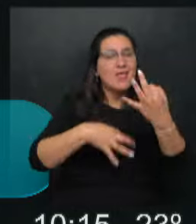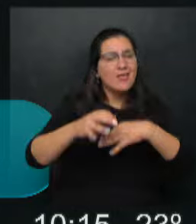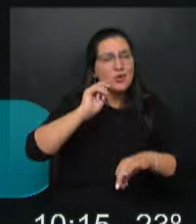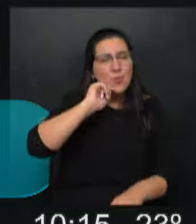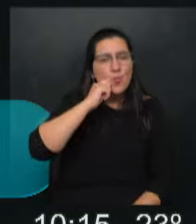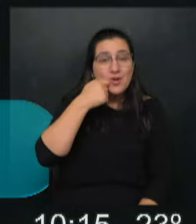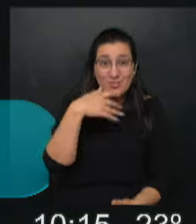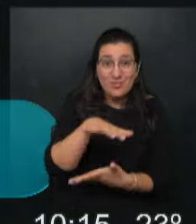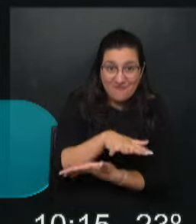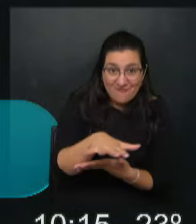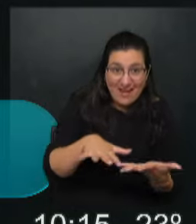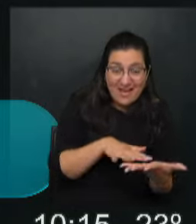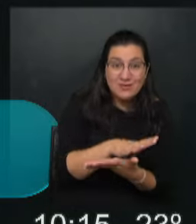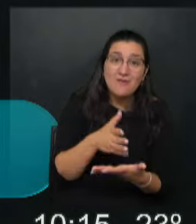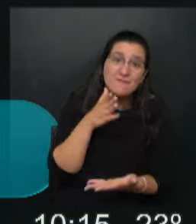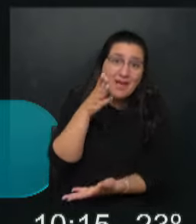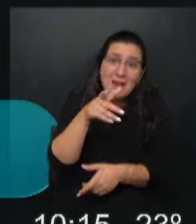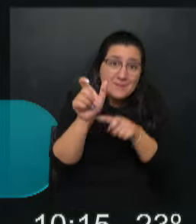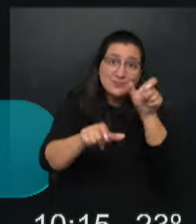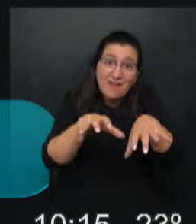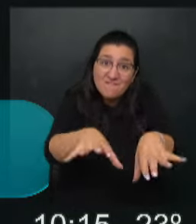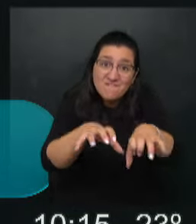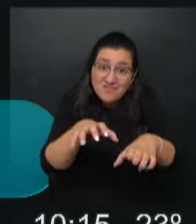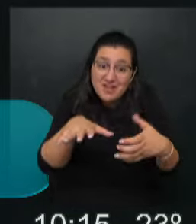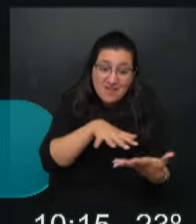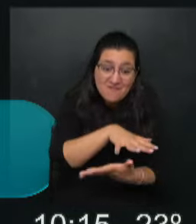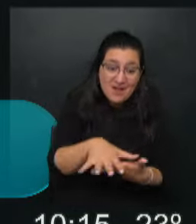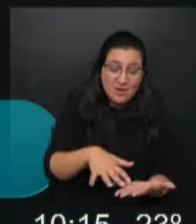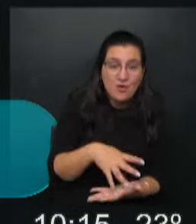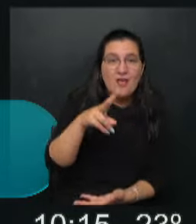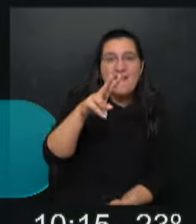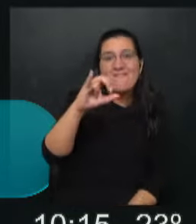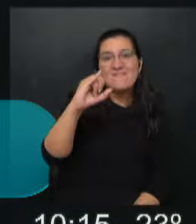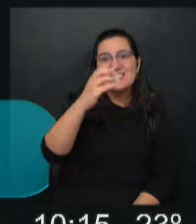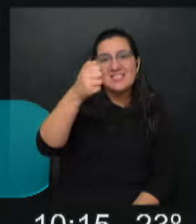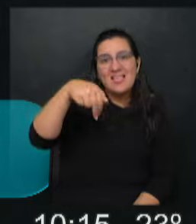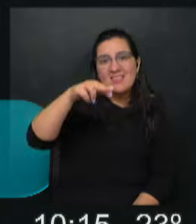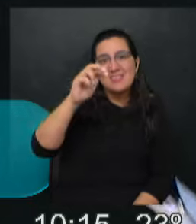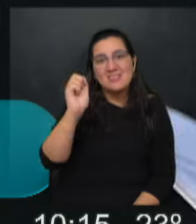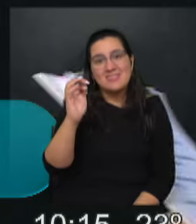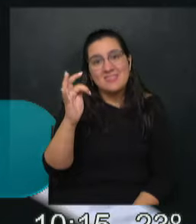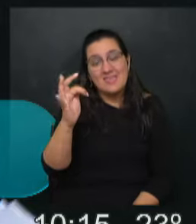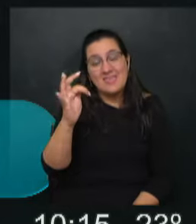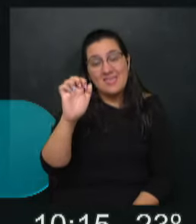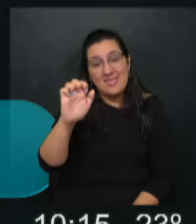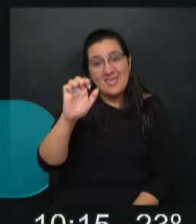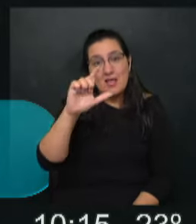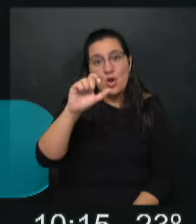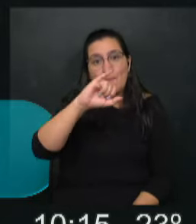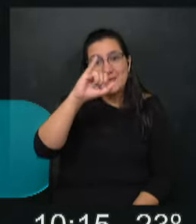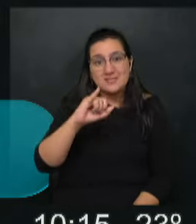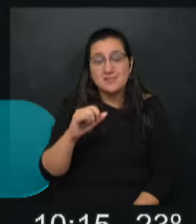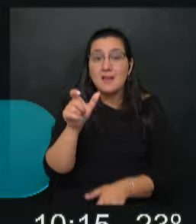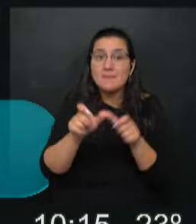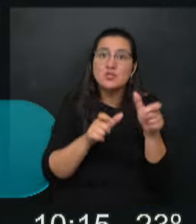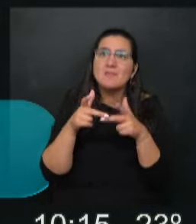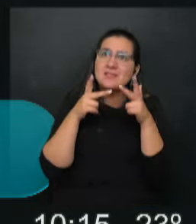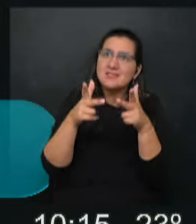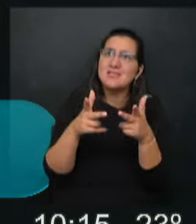lindo de barrio, donde va el barrio. Vicente López, Argentina, vieron que como todo muy grande, entonces, y el público, me